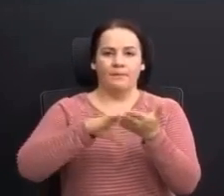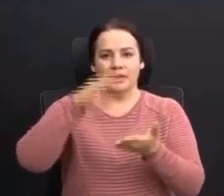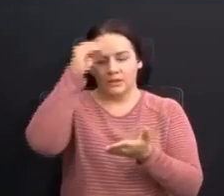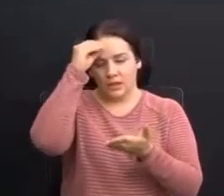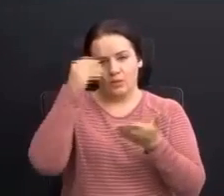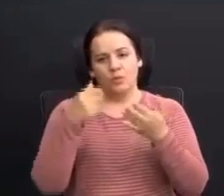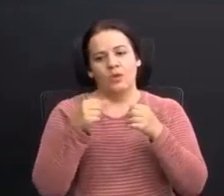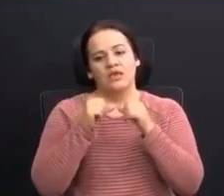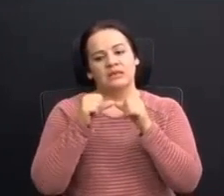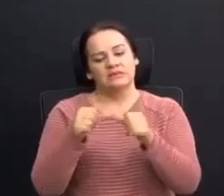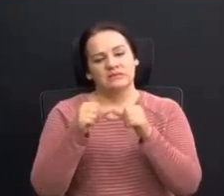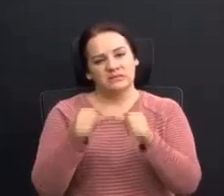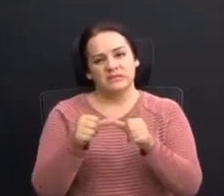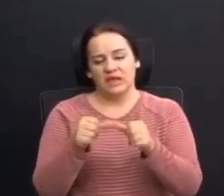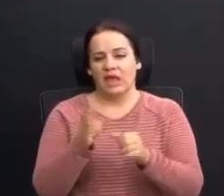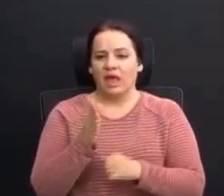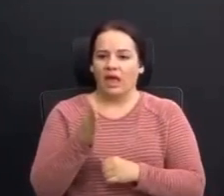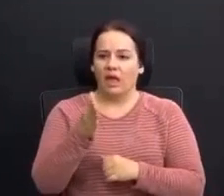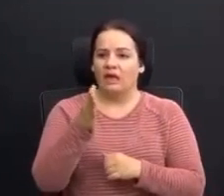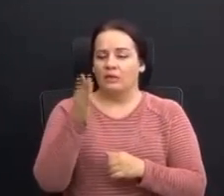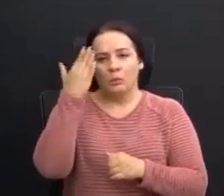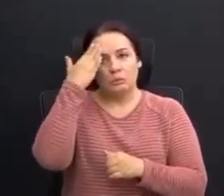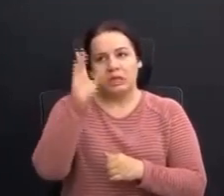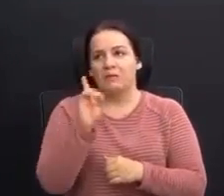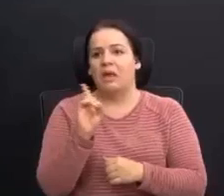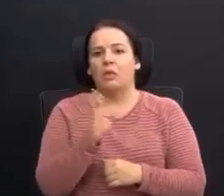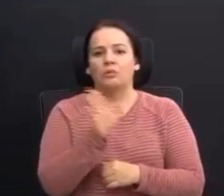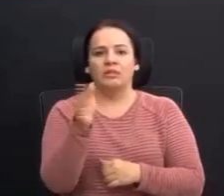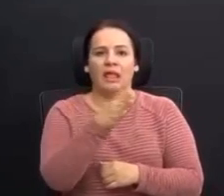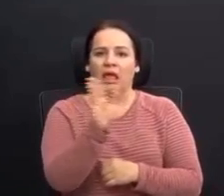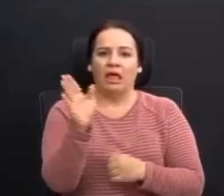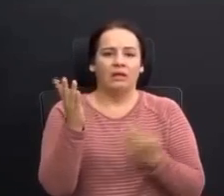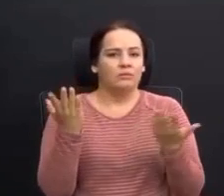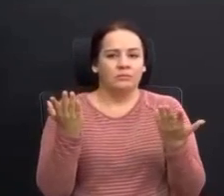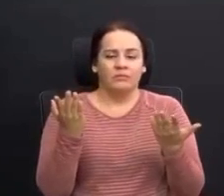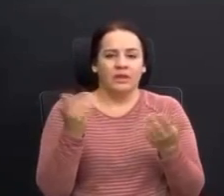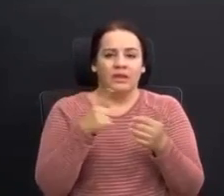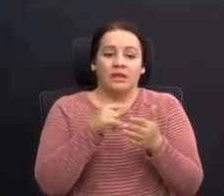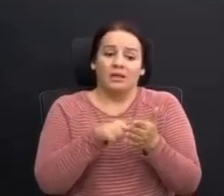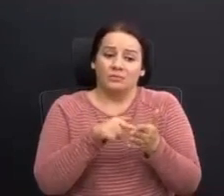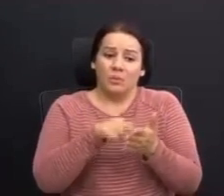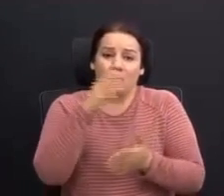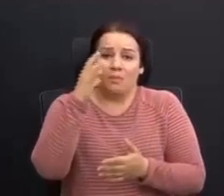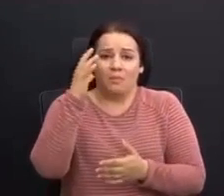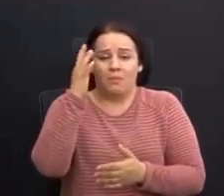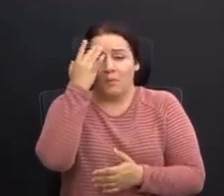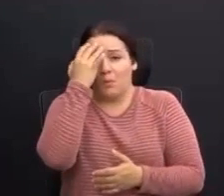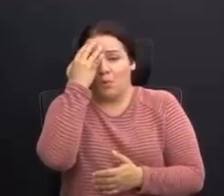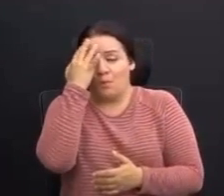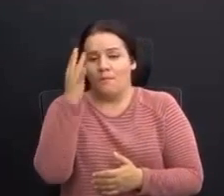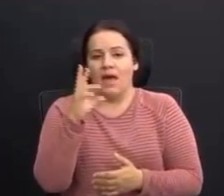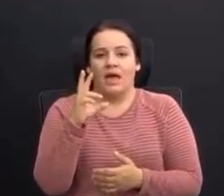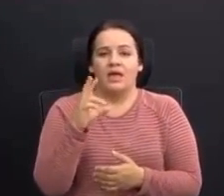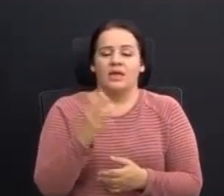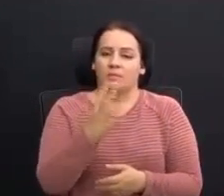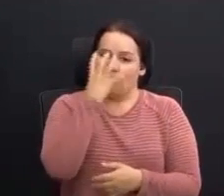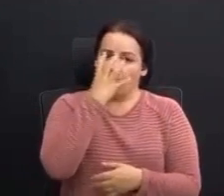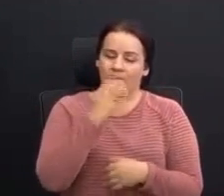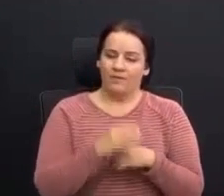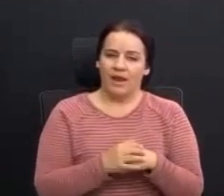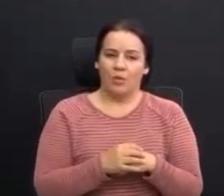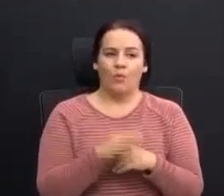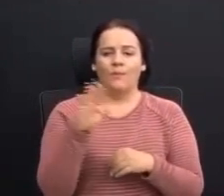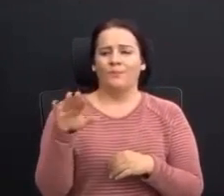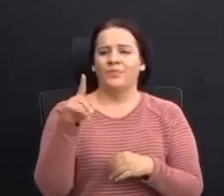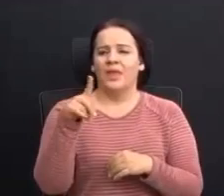Eso me duele y me preocupa y también me pone bravo. Don Pedro, estamos iniciando otra vez